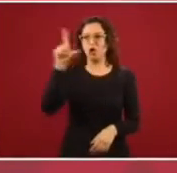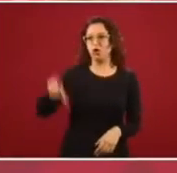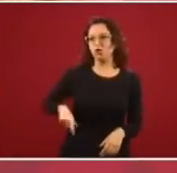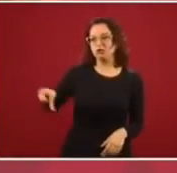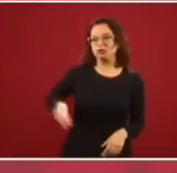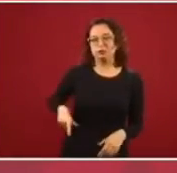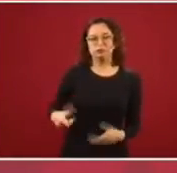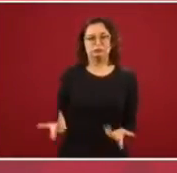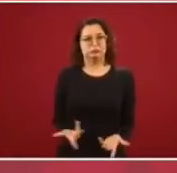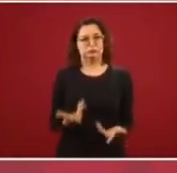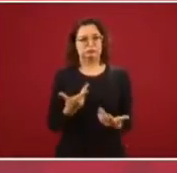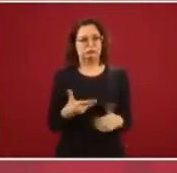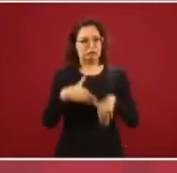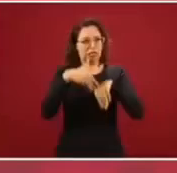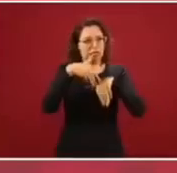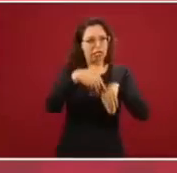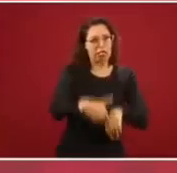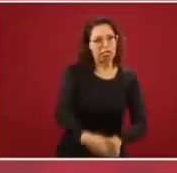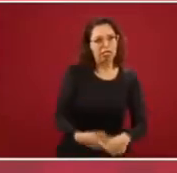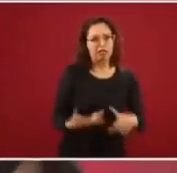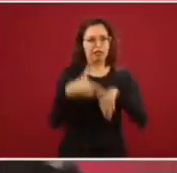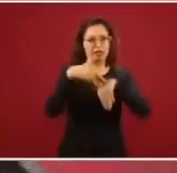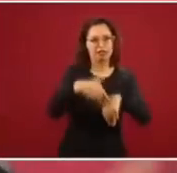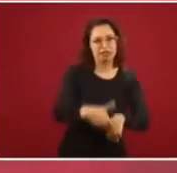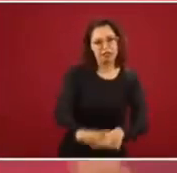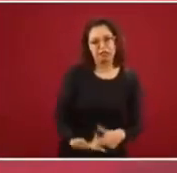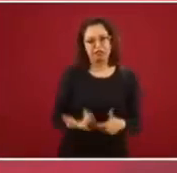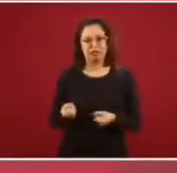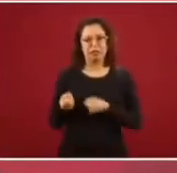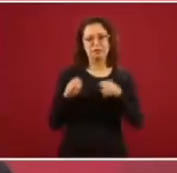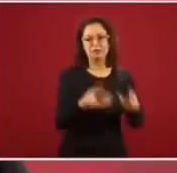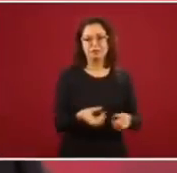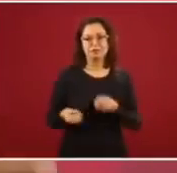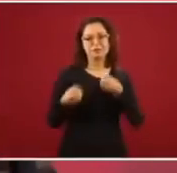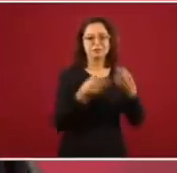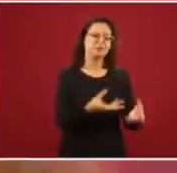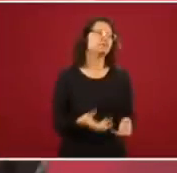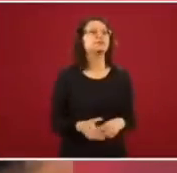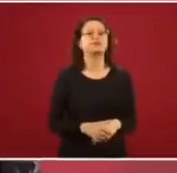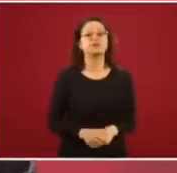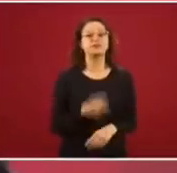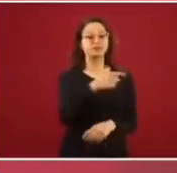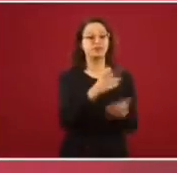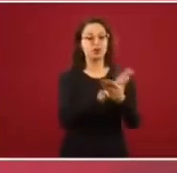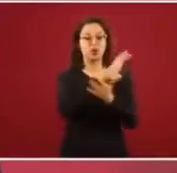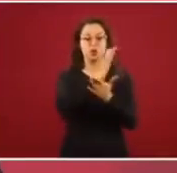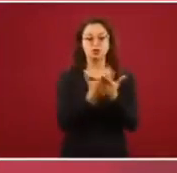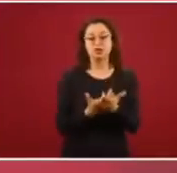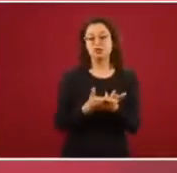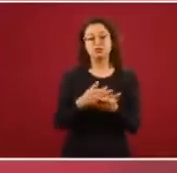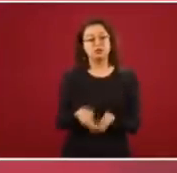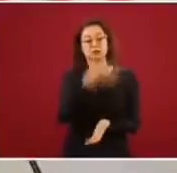todo y apenas estaba recibiendo un contrato y ya estaban pidiendo ampliación